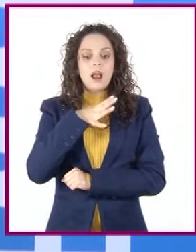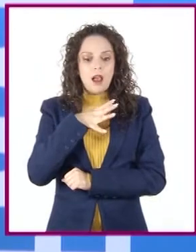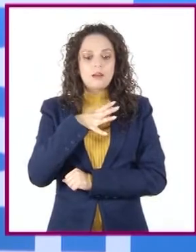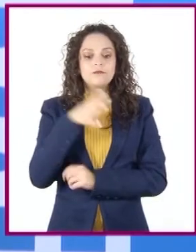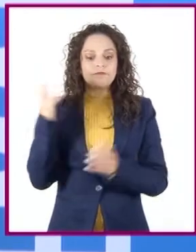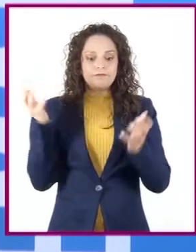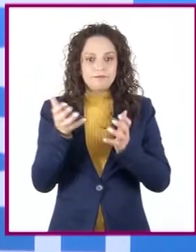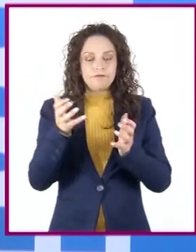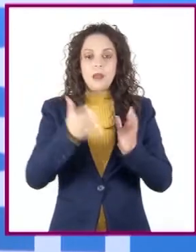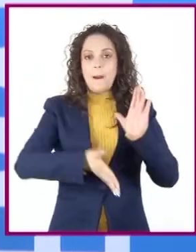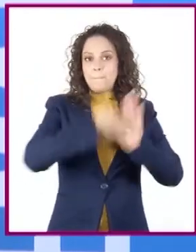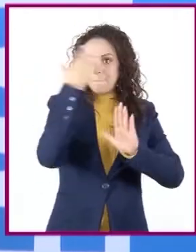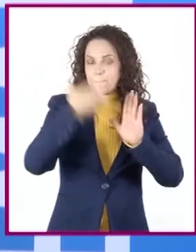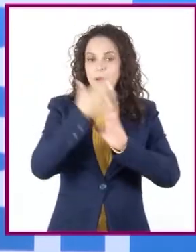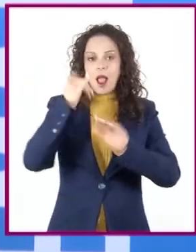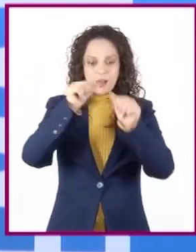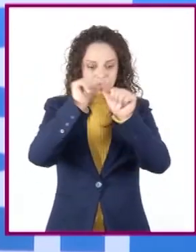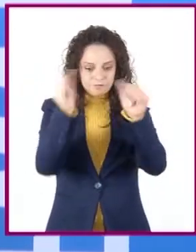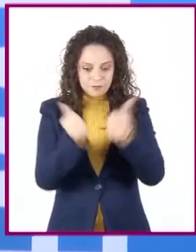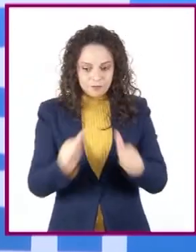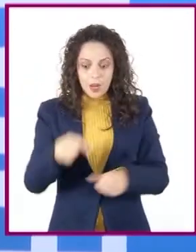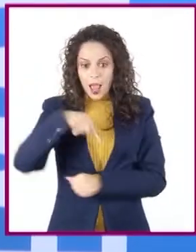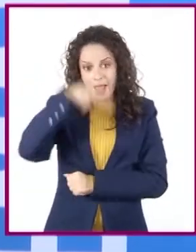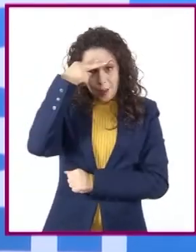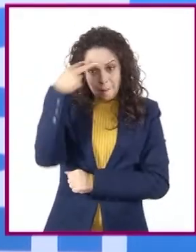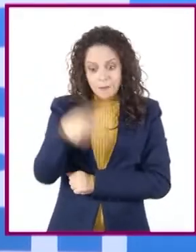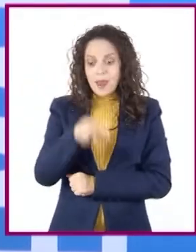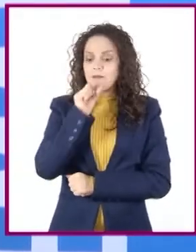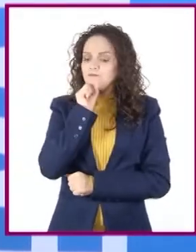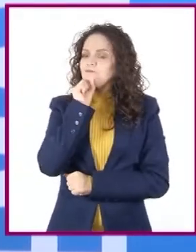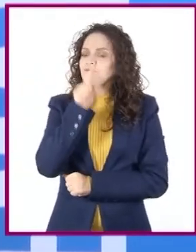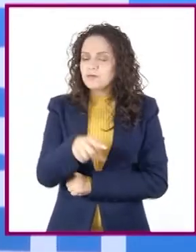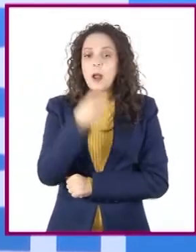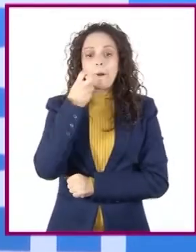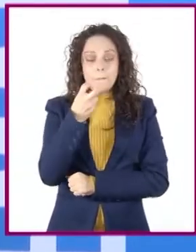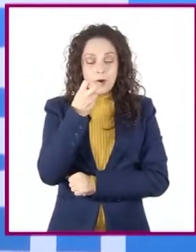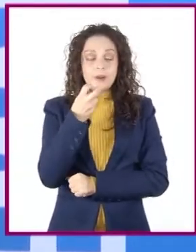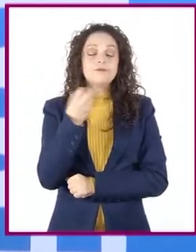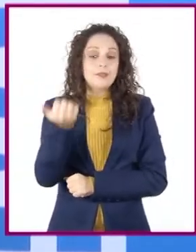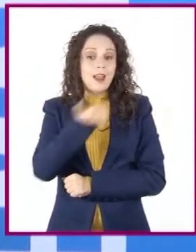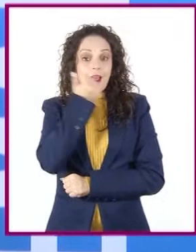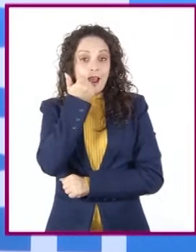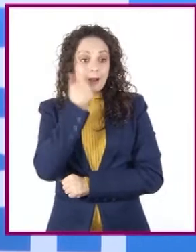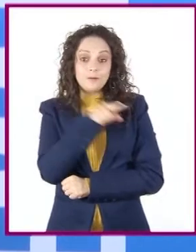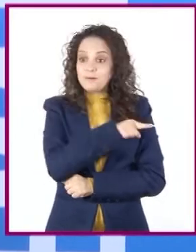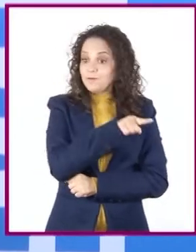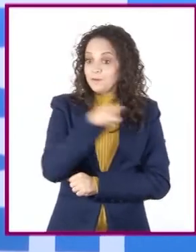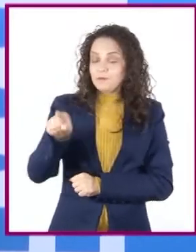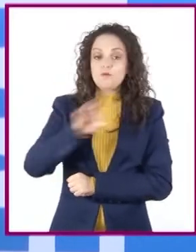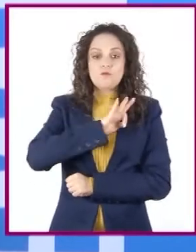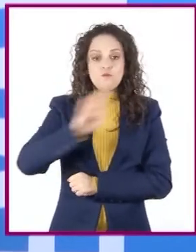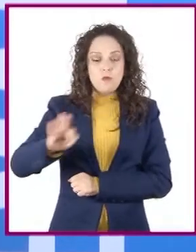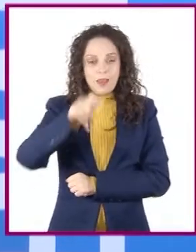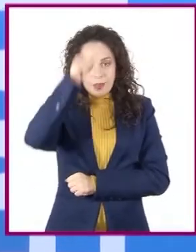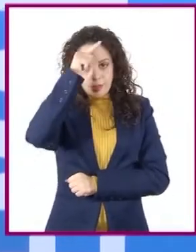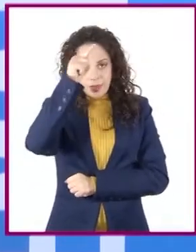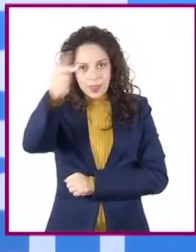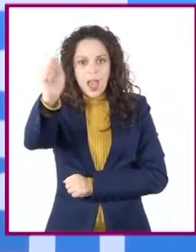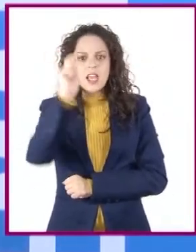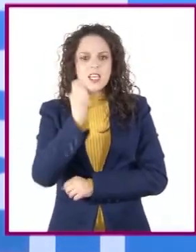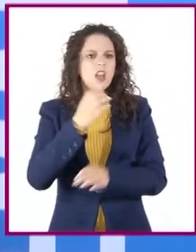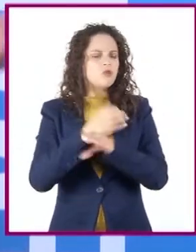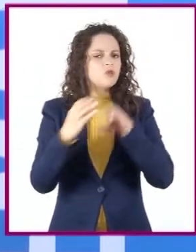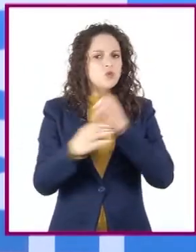país también, por lo que es muy probable que nuestras alumnas y alumnos identifiquen objetos o